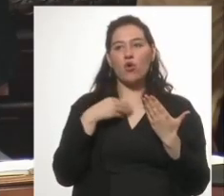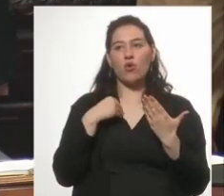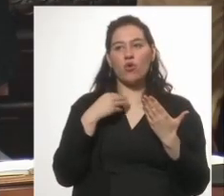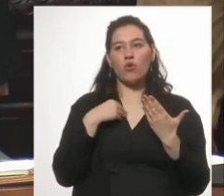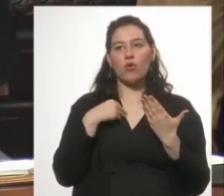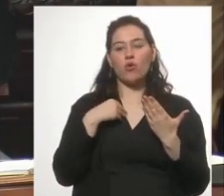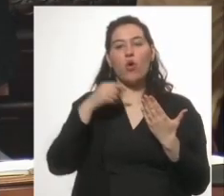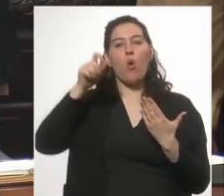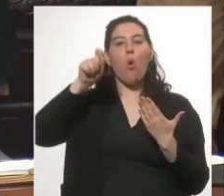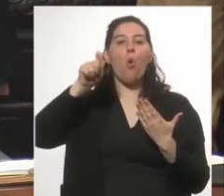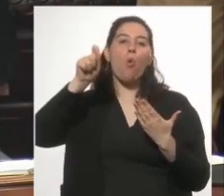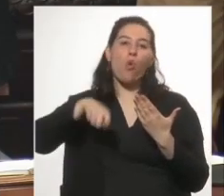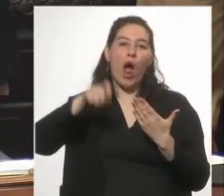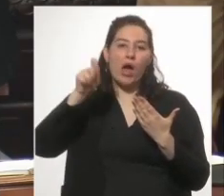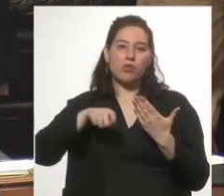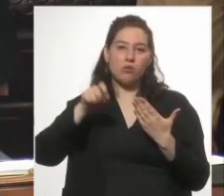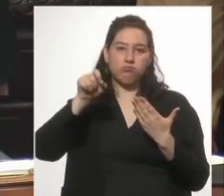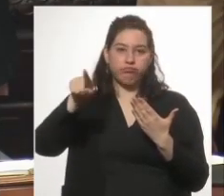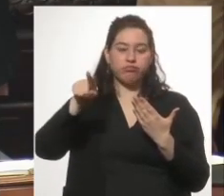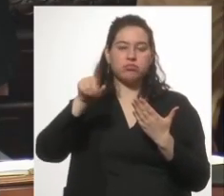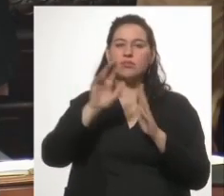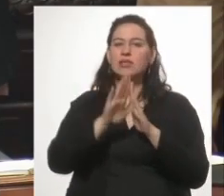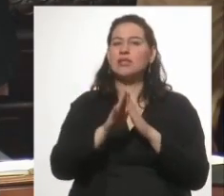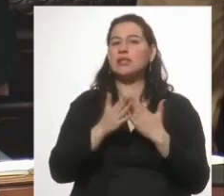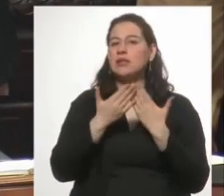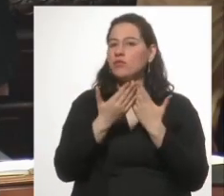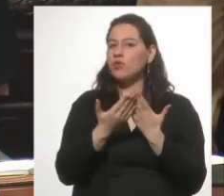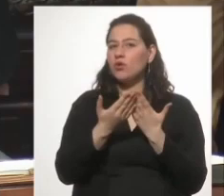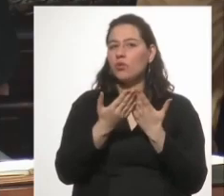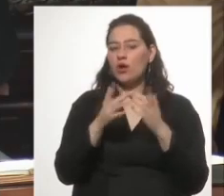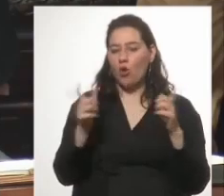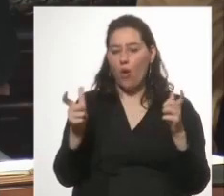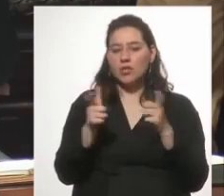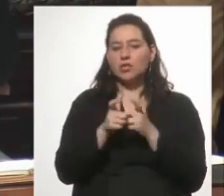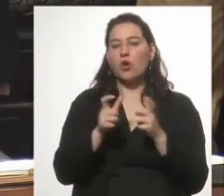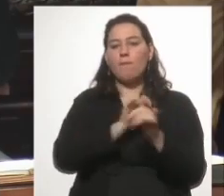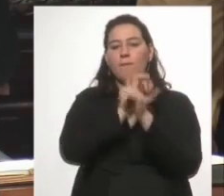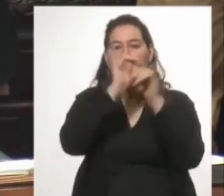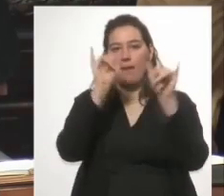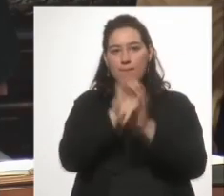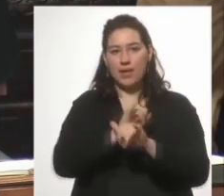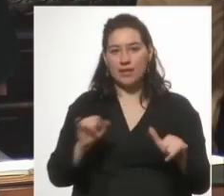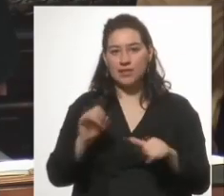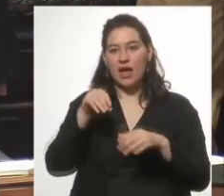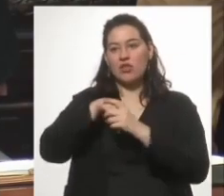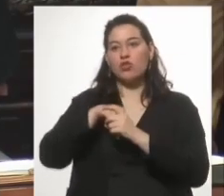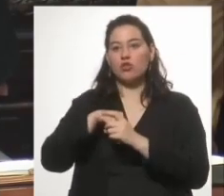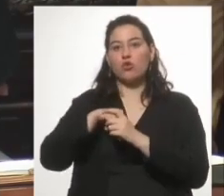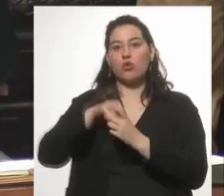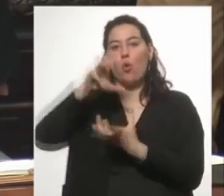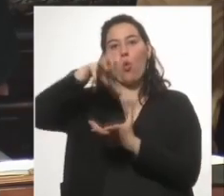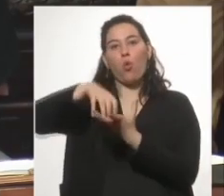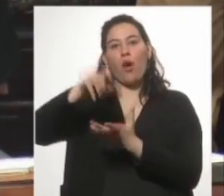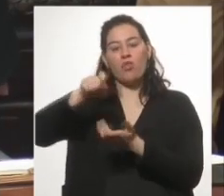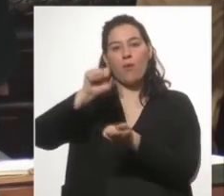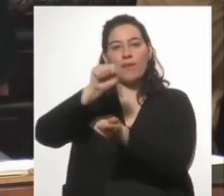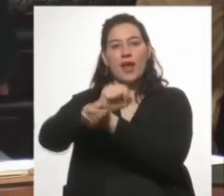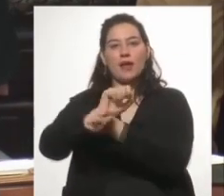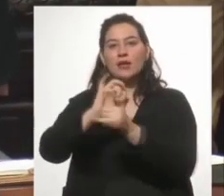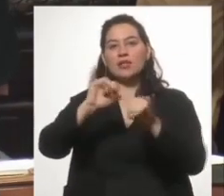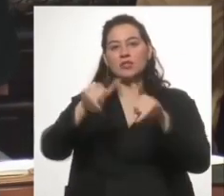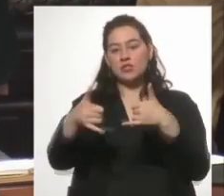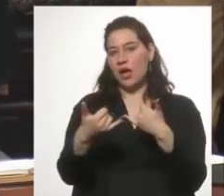los juzgados penales, donde el libro blanco de la Comisión para la Paz, que estaba en los juzgados penales, ya se